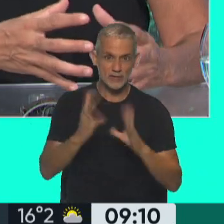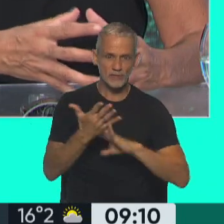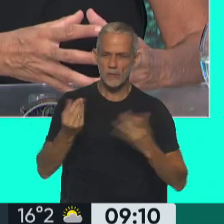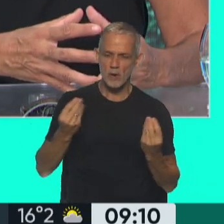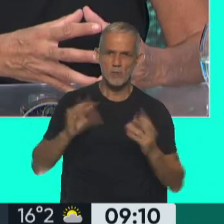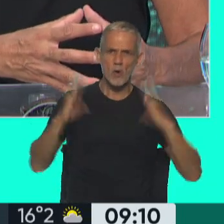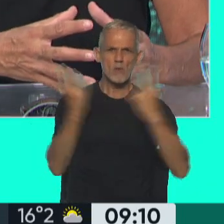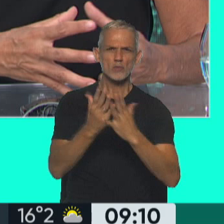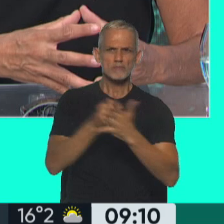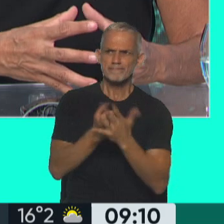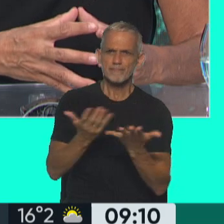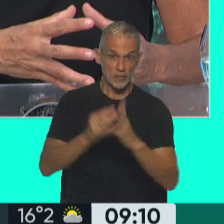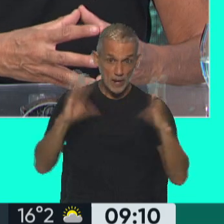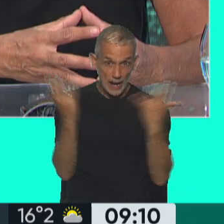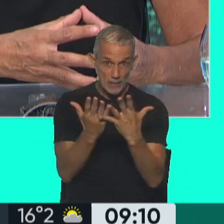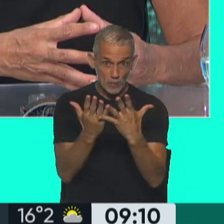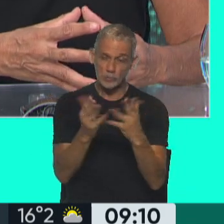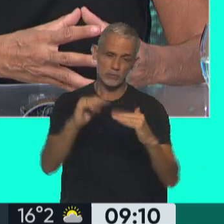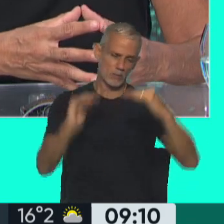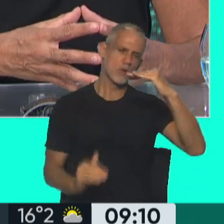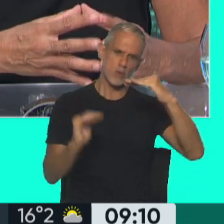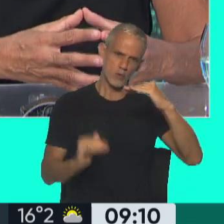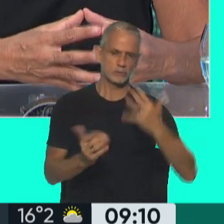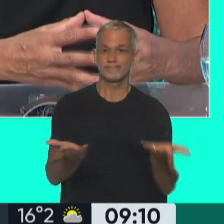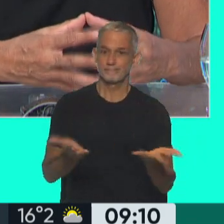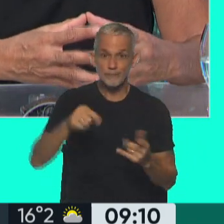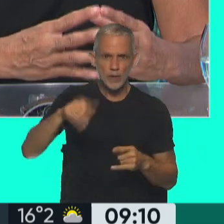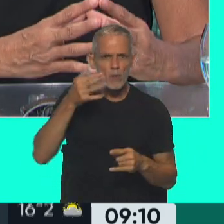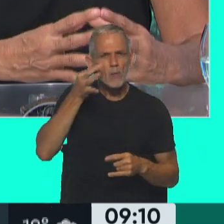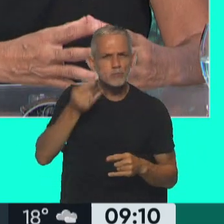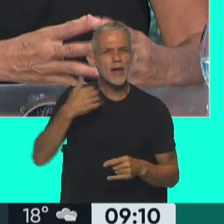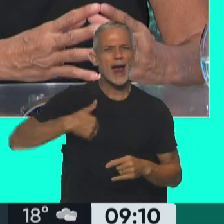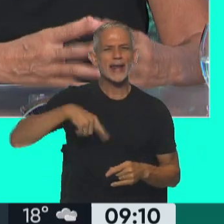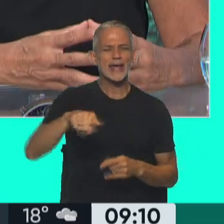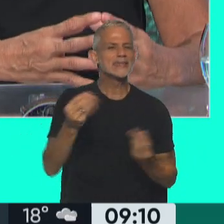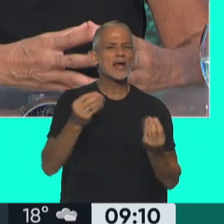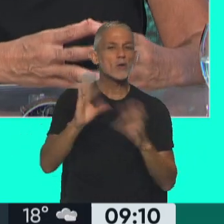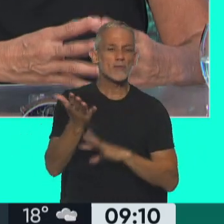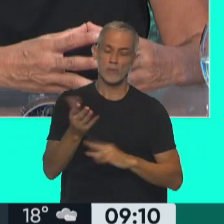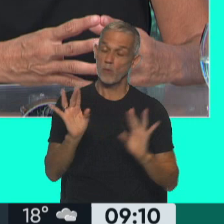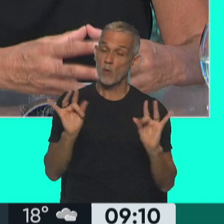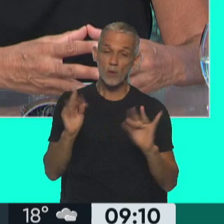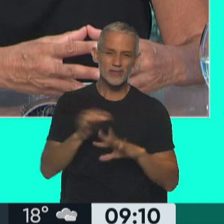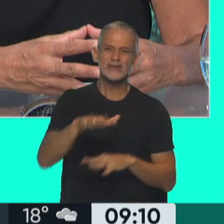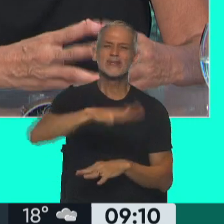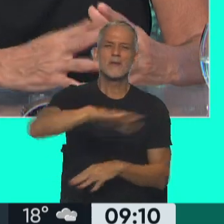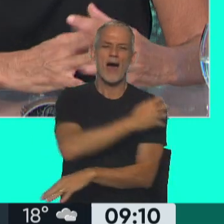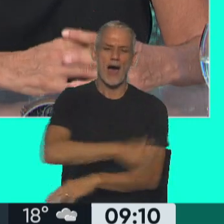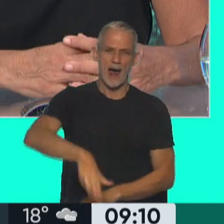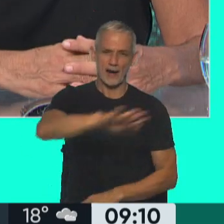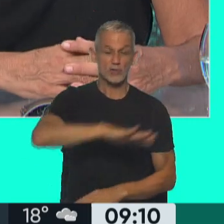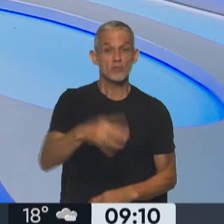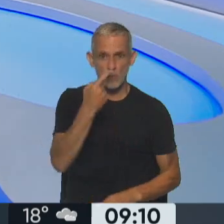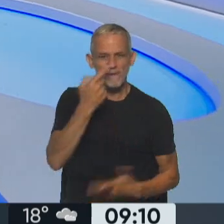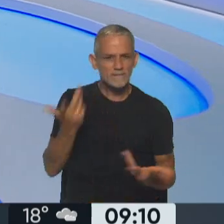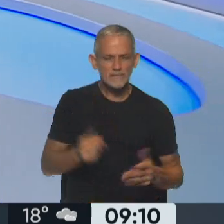en un mundo que realmente es muy desigual y hoy se vive en la Argentina de una manera muy difícil en los barrios populares. Es